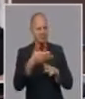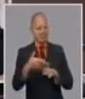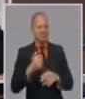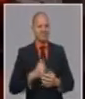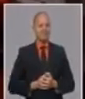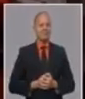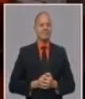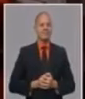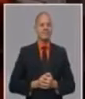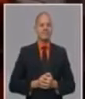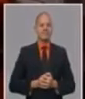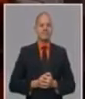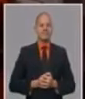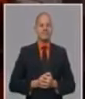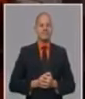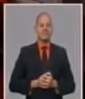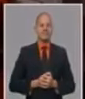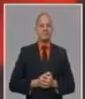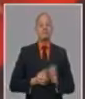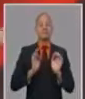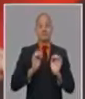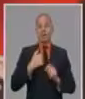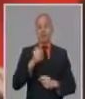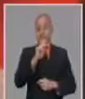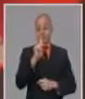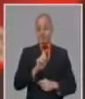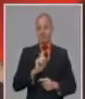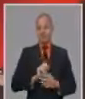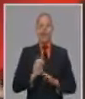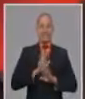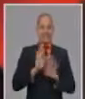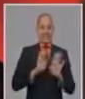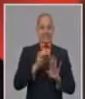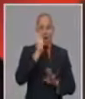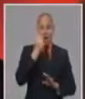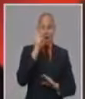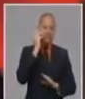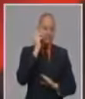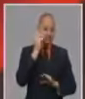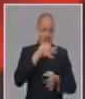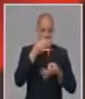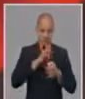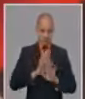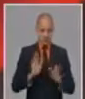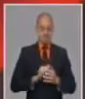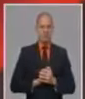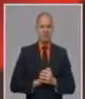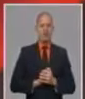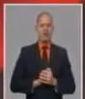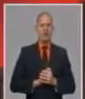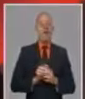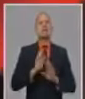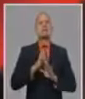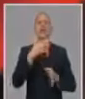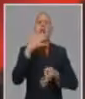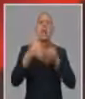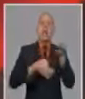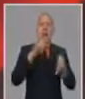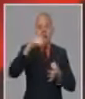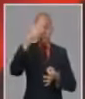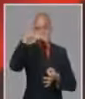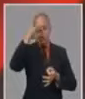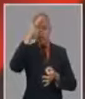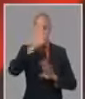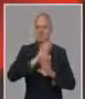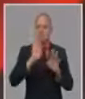secuelas de la enfermedad, Anita. Sí, bueno, y ya Randy adelantaba, Eliana, ¿qué protocolos se están siguiendo con